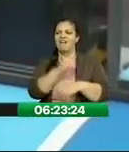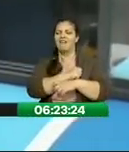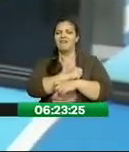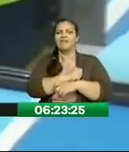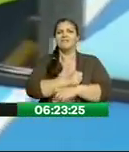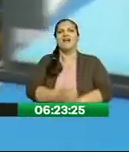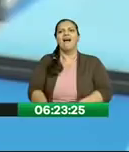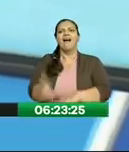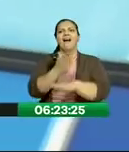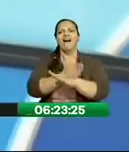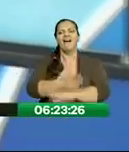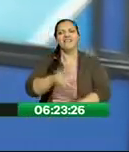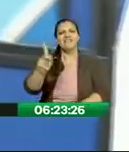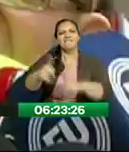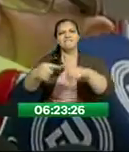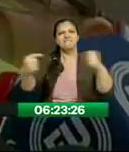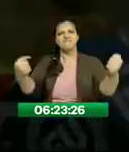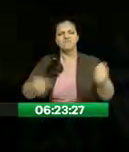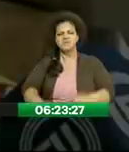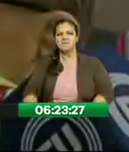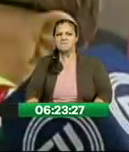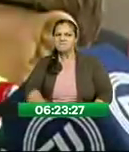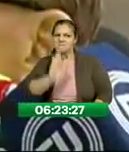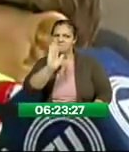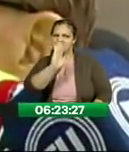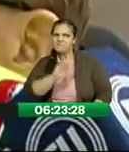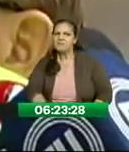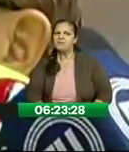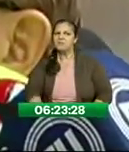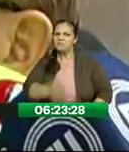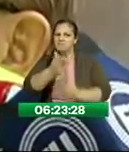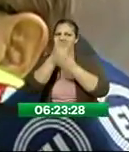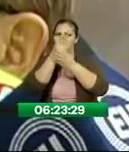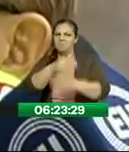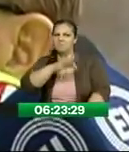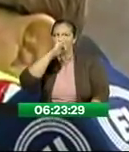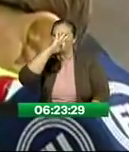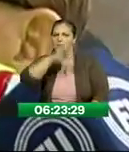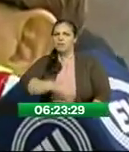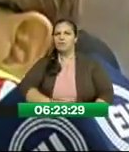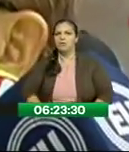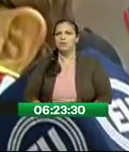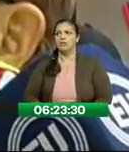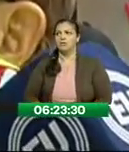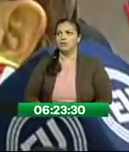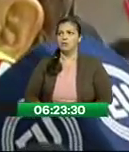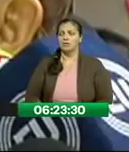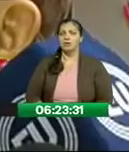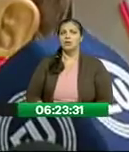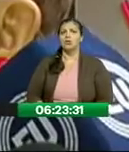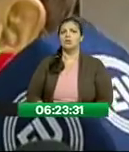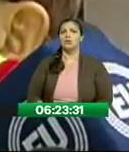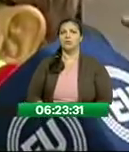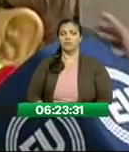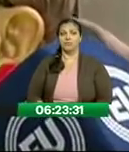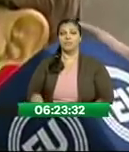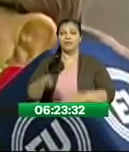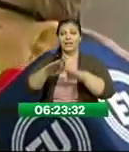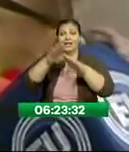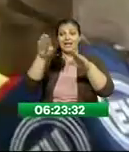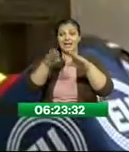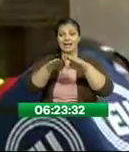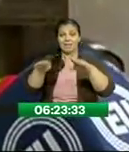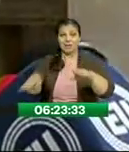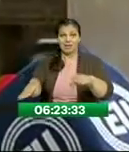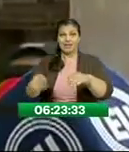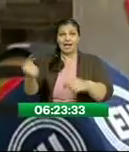para proceder a disparar a la altura donde se encontró esta persona. No iba en el balde tampoco. No, el balde tiene una como carpa, tiene el carro.